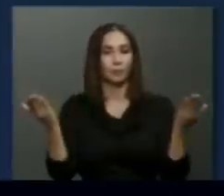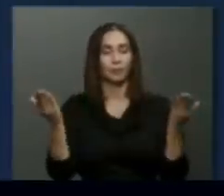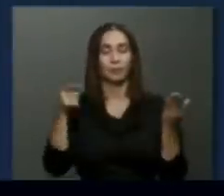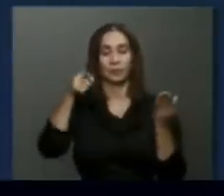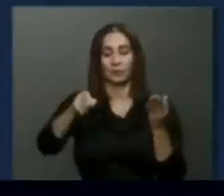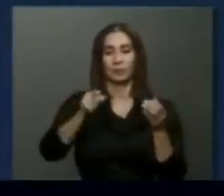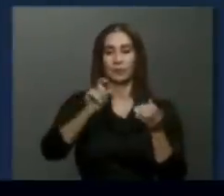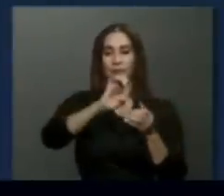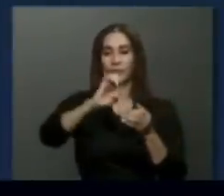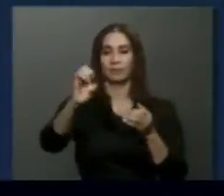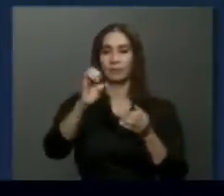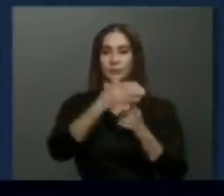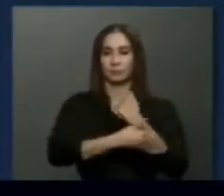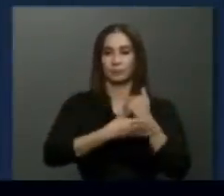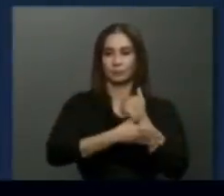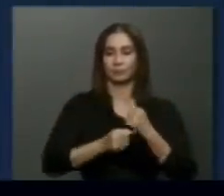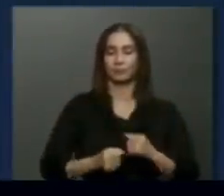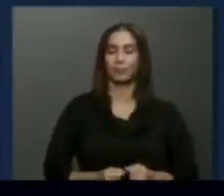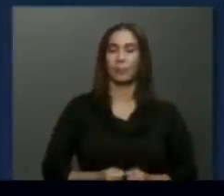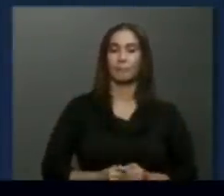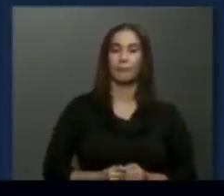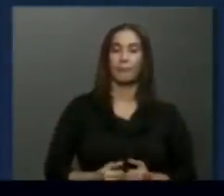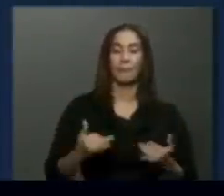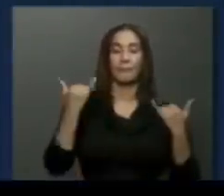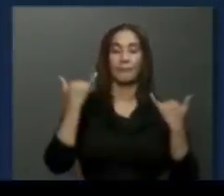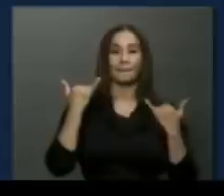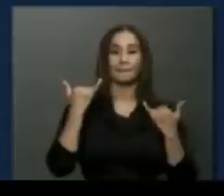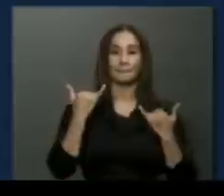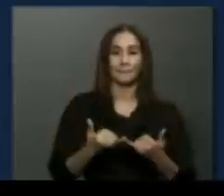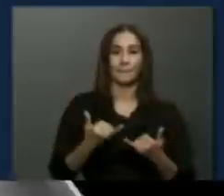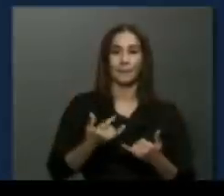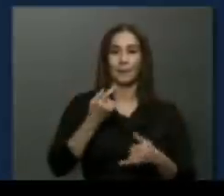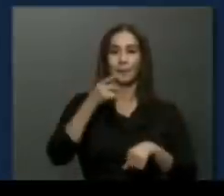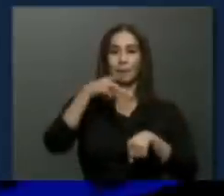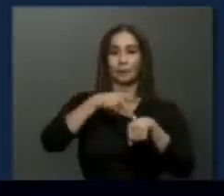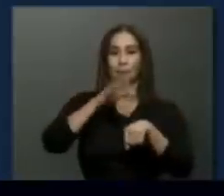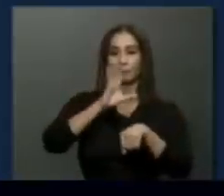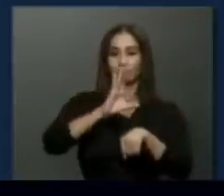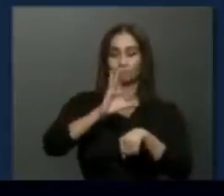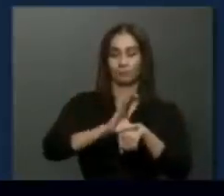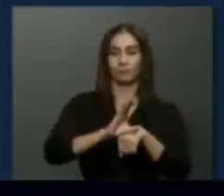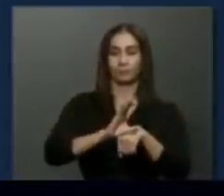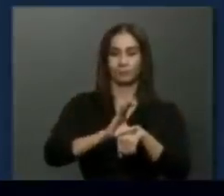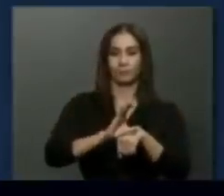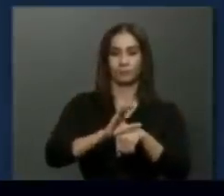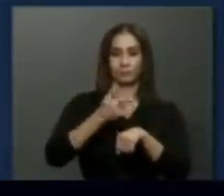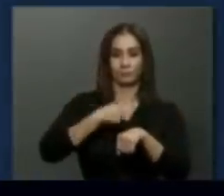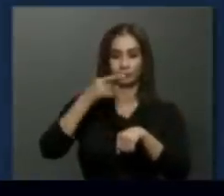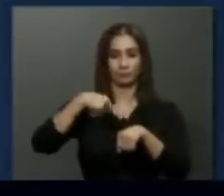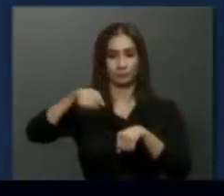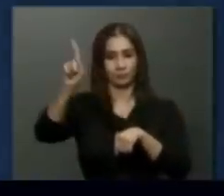encuentran en la zona este del país. Y ahora voy hacia Punta Cana